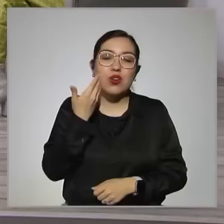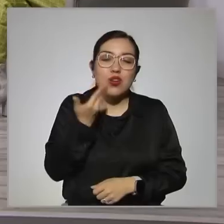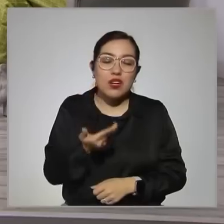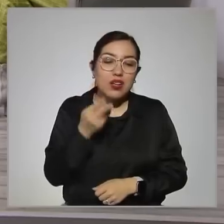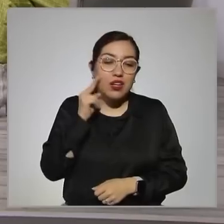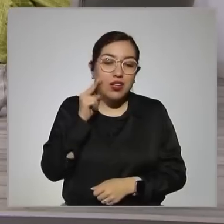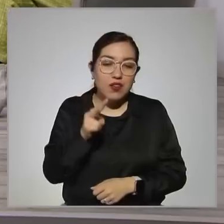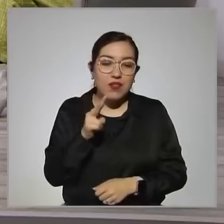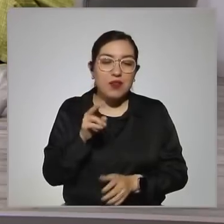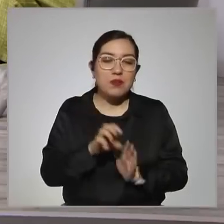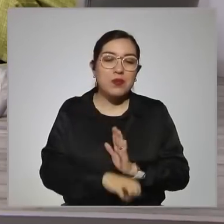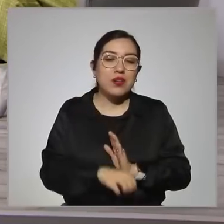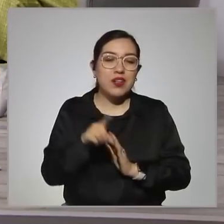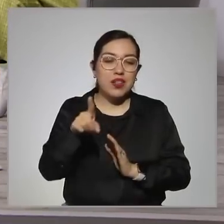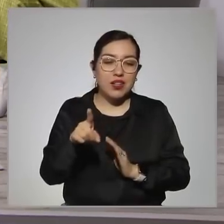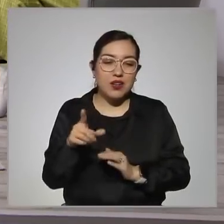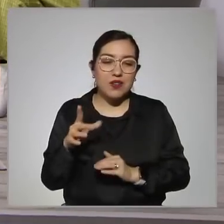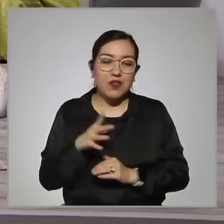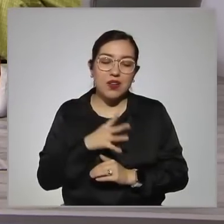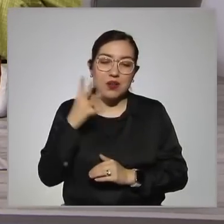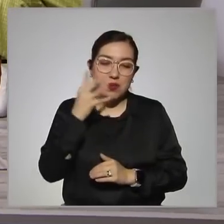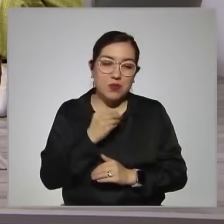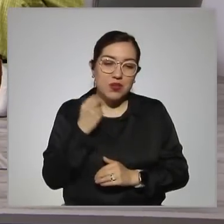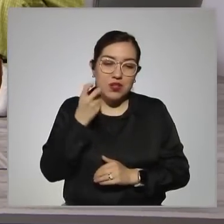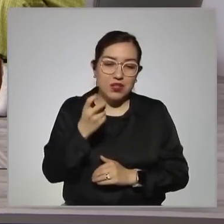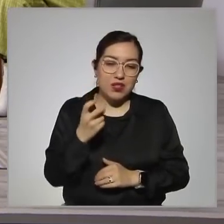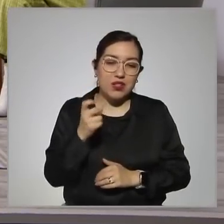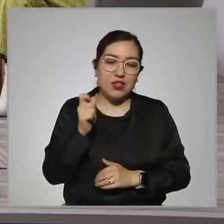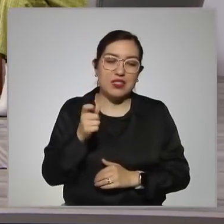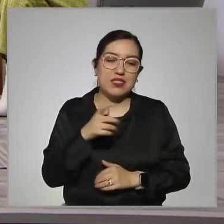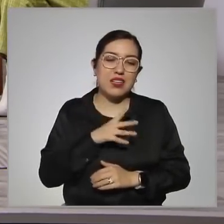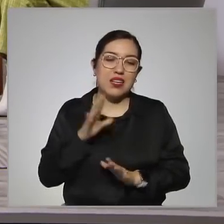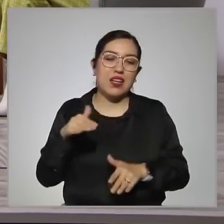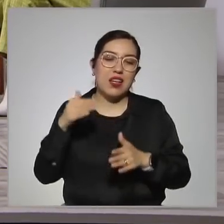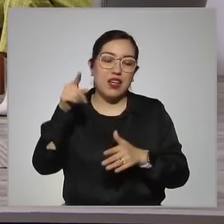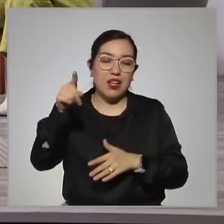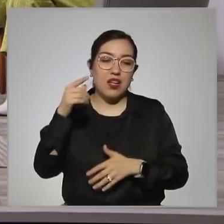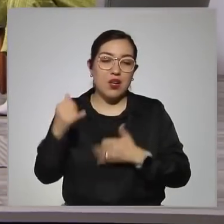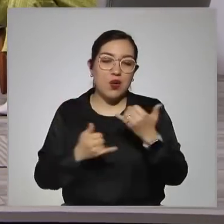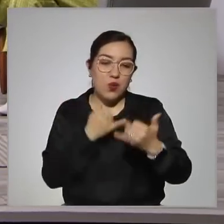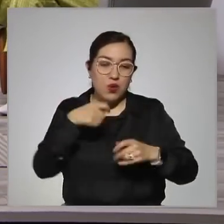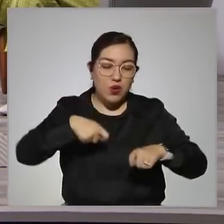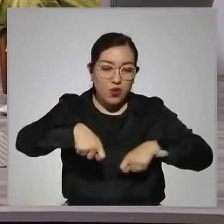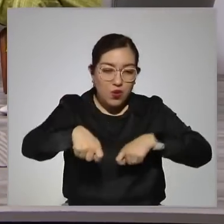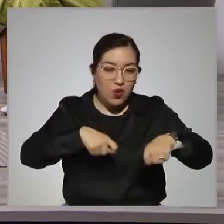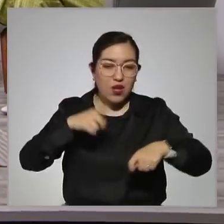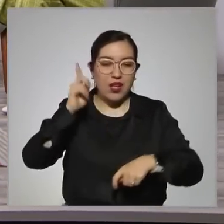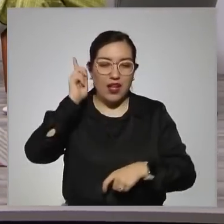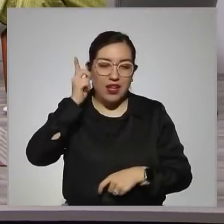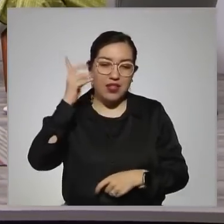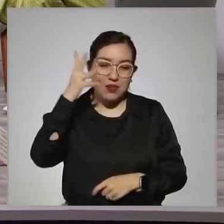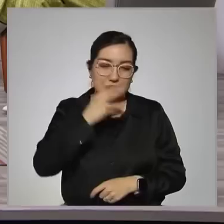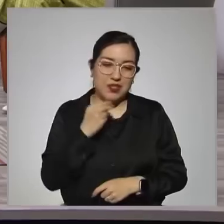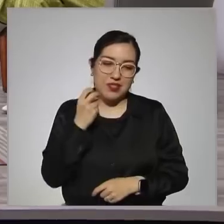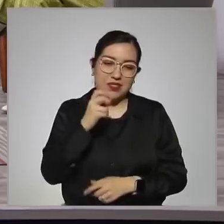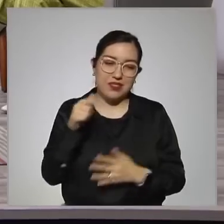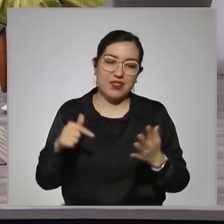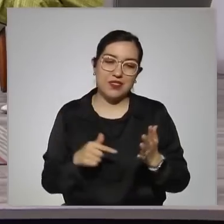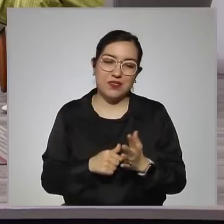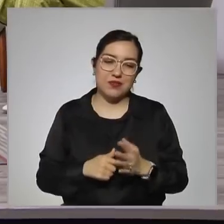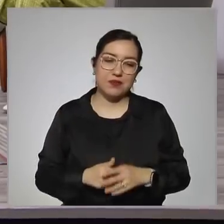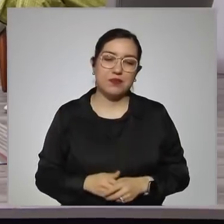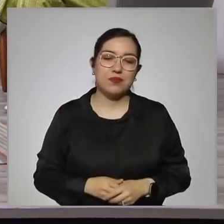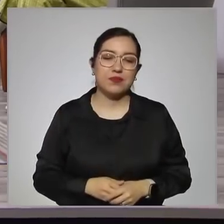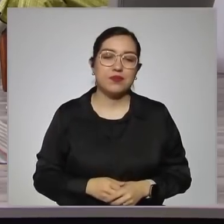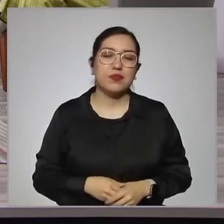las imágenes, siempre he dicho, ay, debe ser riquísimo ir a jugar ajedrez al parque hundido. Ay, es tan bonito, y luego Sí, los porque perritos jugando. Y de